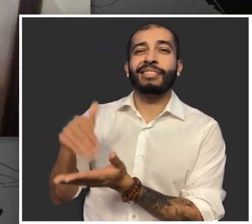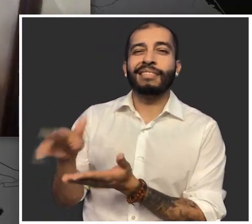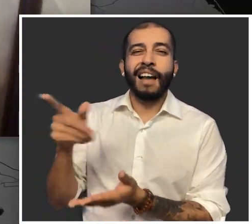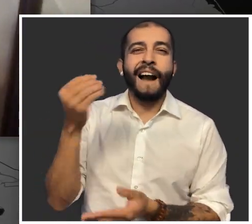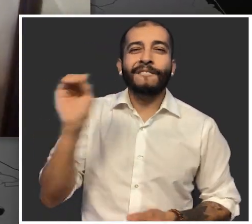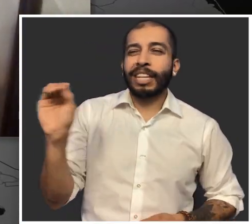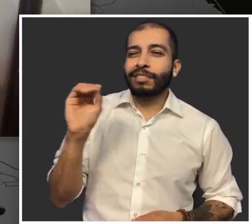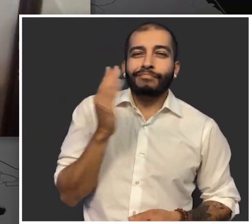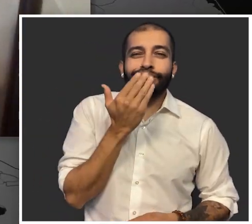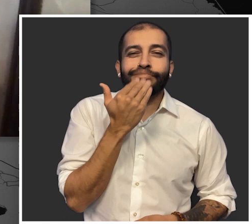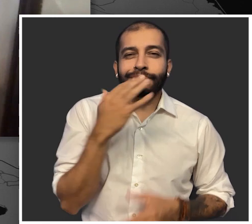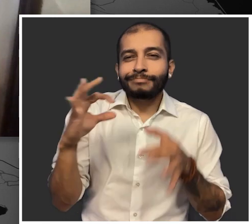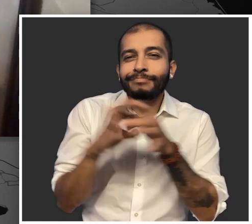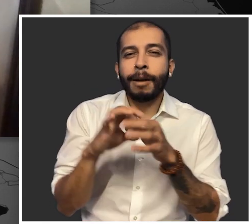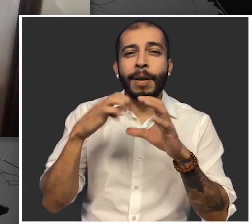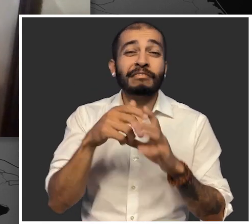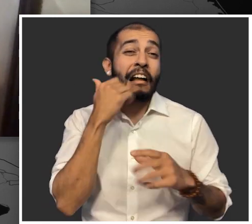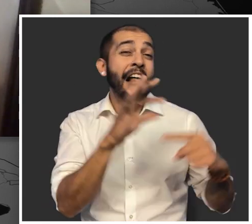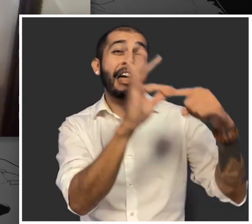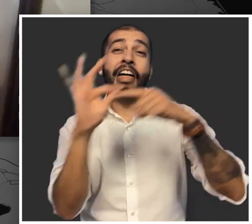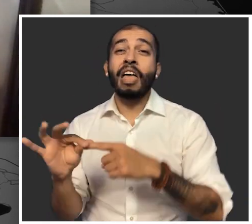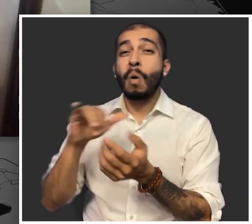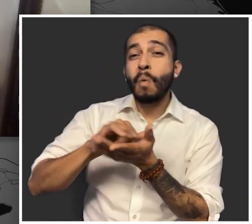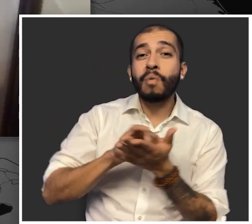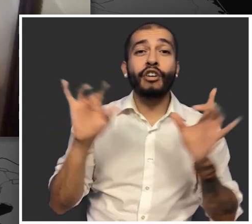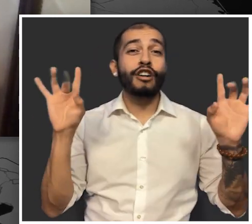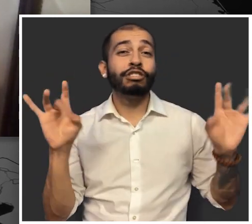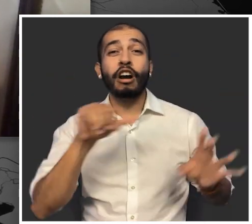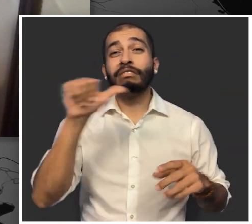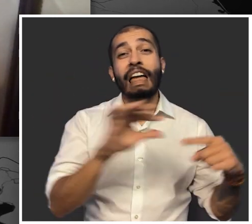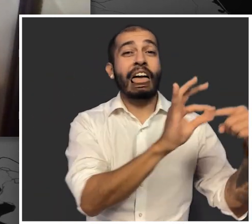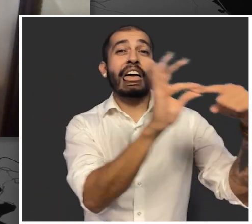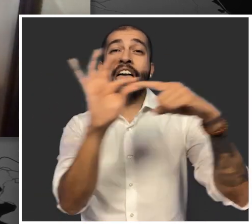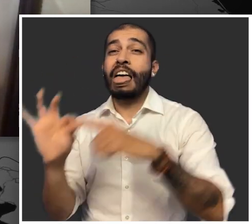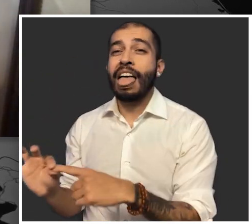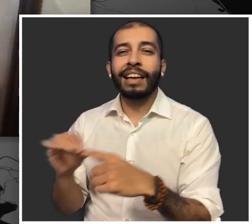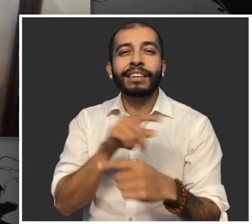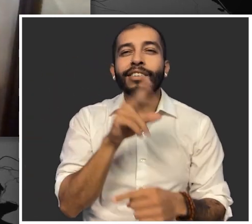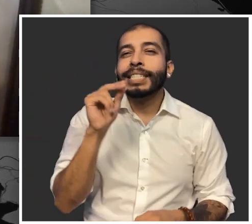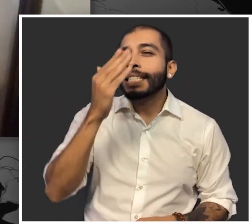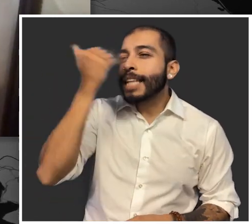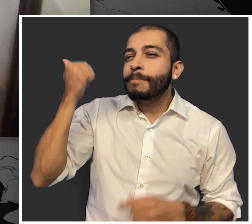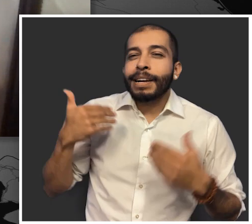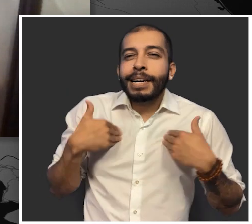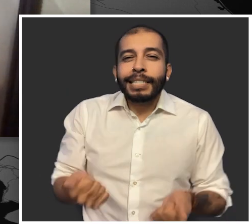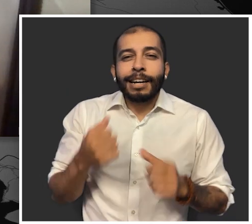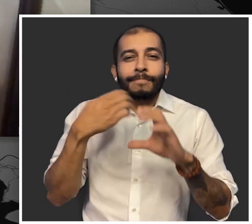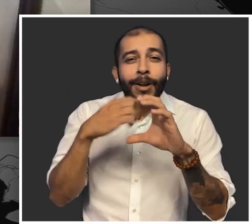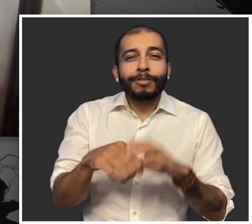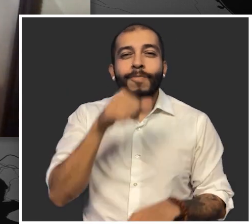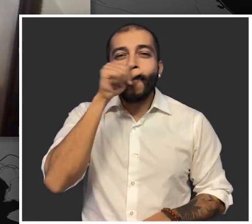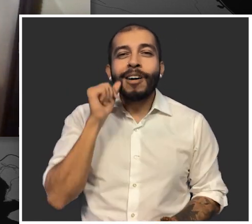obviamente, no tiene una conexión con El Paso. Y por eso quieren traer Nueva York aquí, quieren traer Los Ángeles, quieren traer Austin. Y no